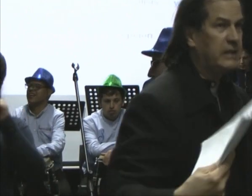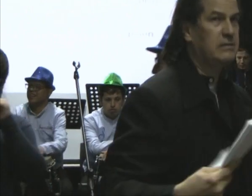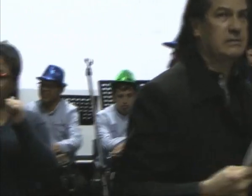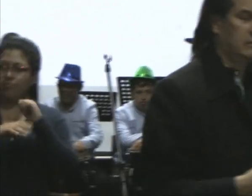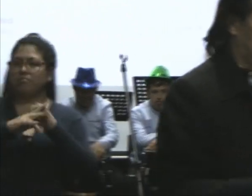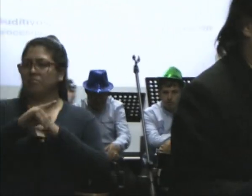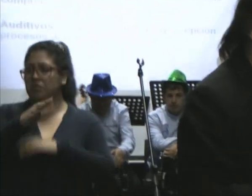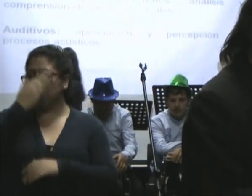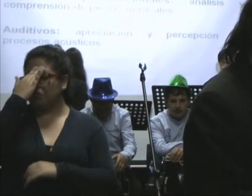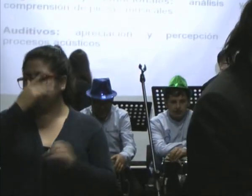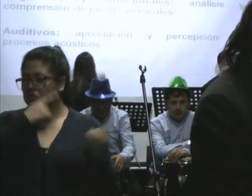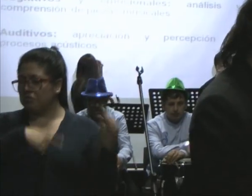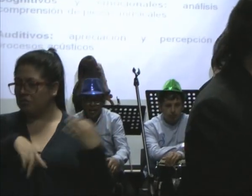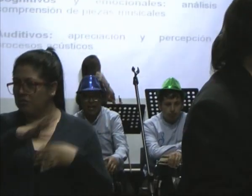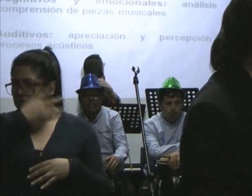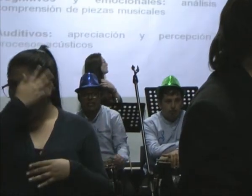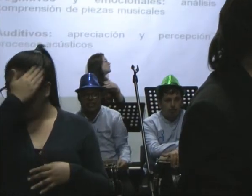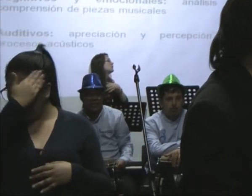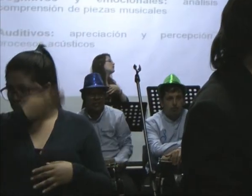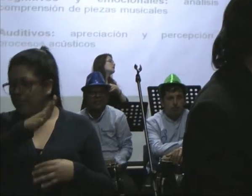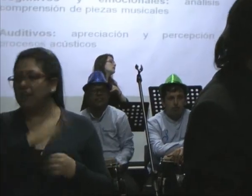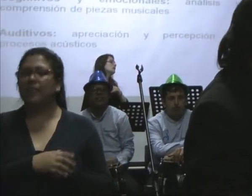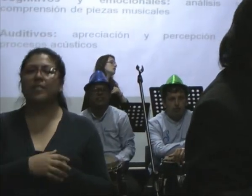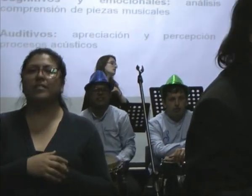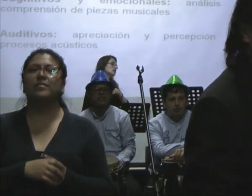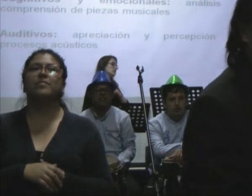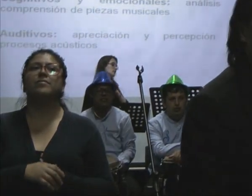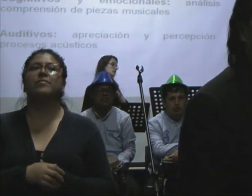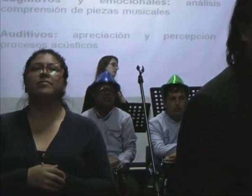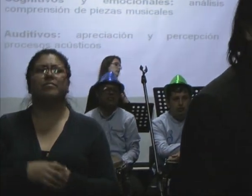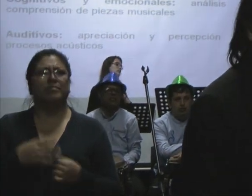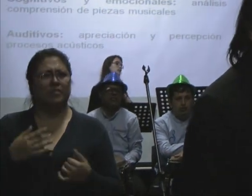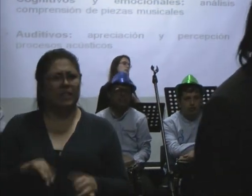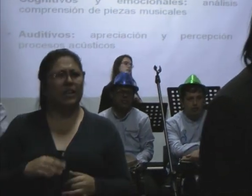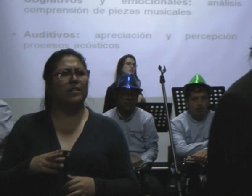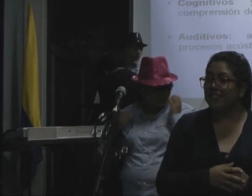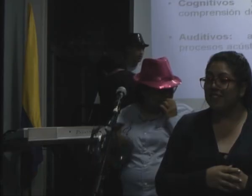son más empíricos. Acá está el repertorio. Y ahí vamos.